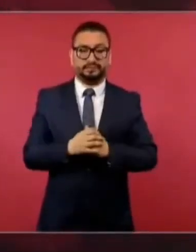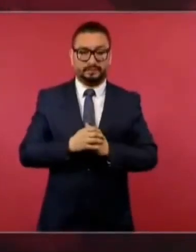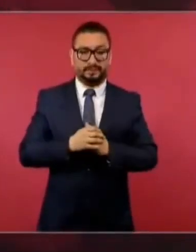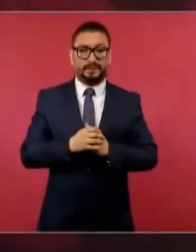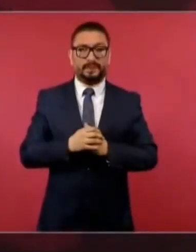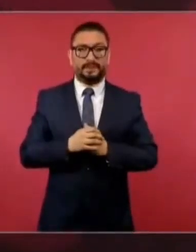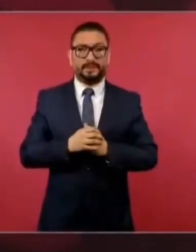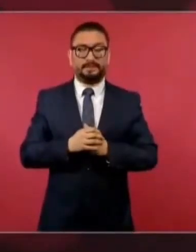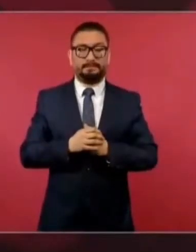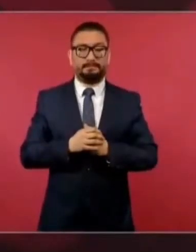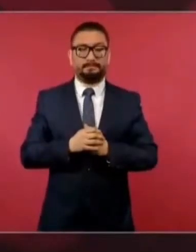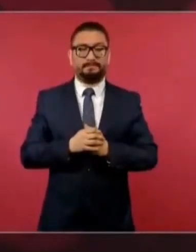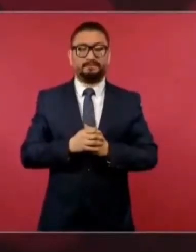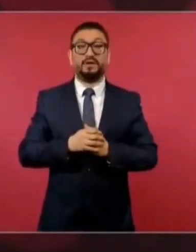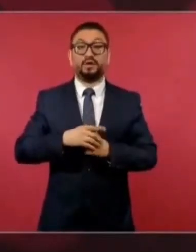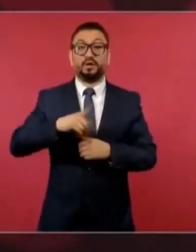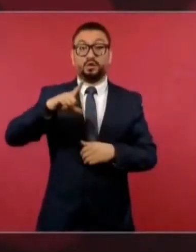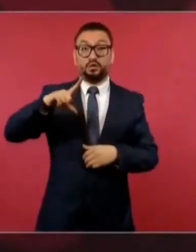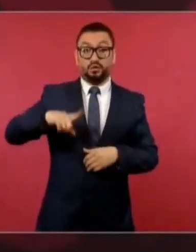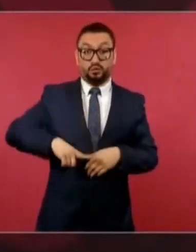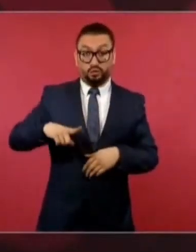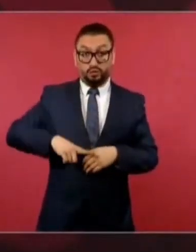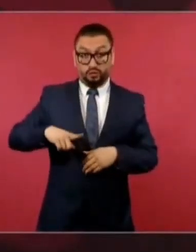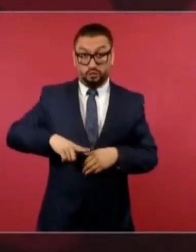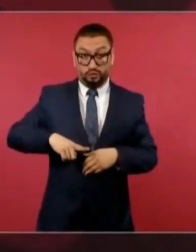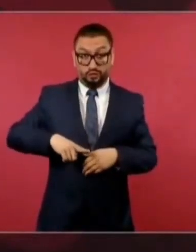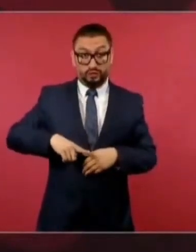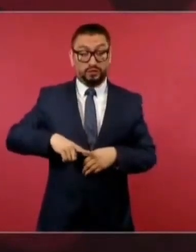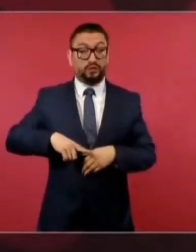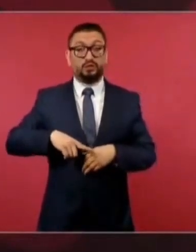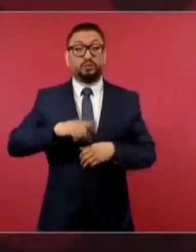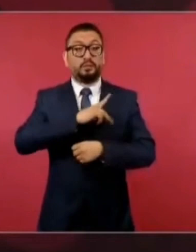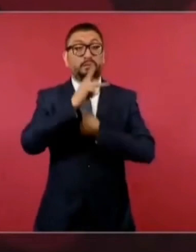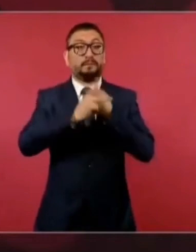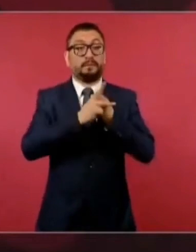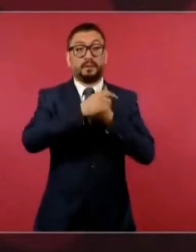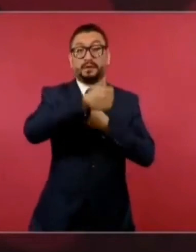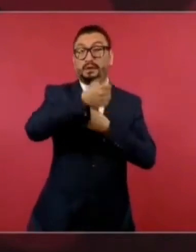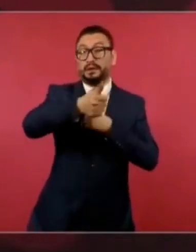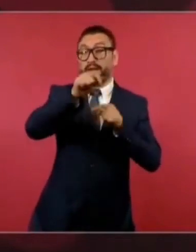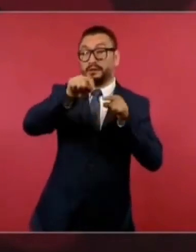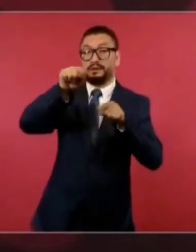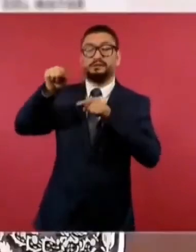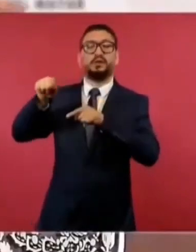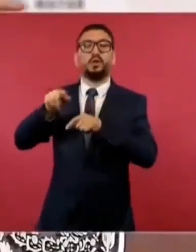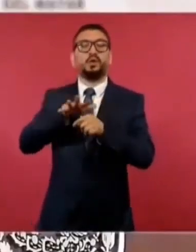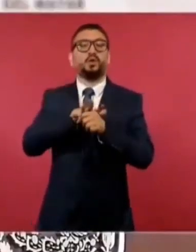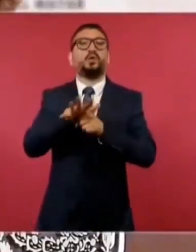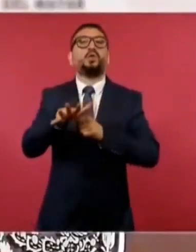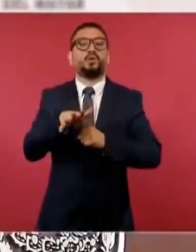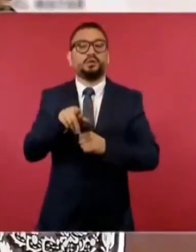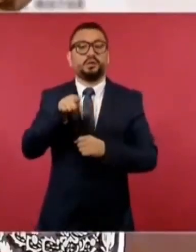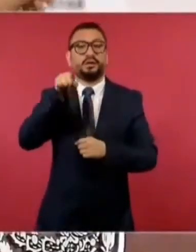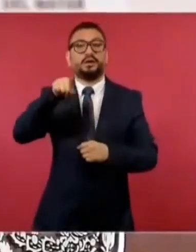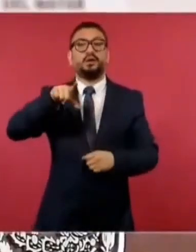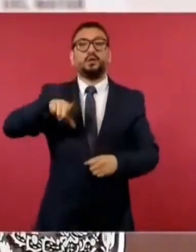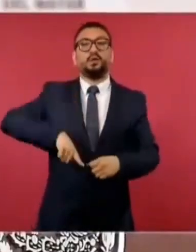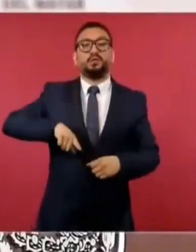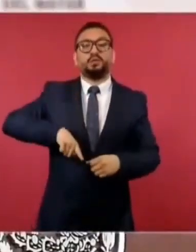Dejar al gobierno, al Estado, nada más